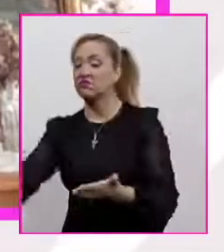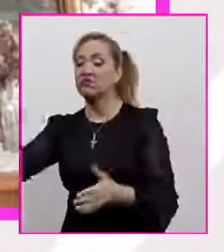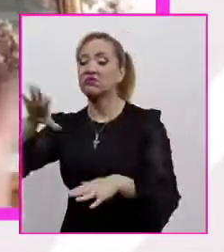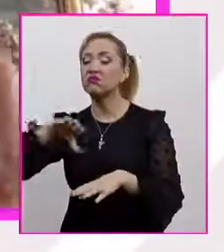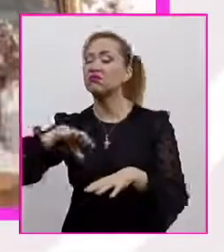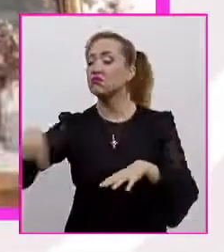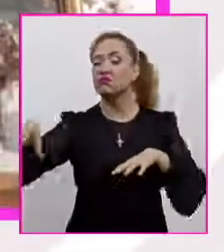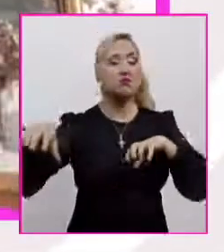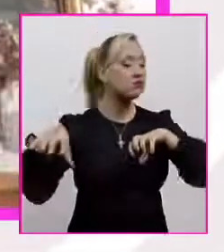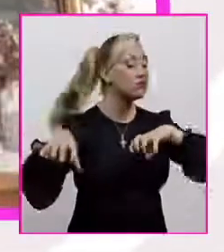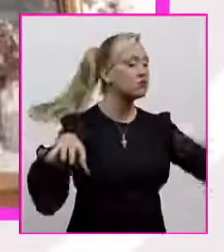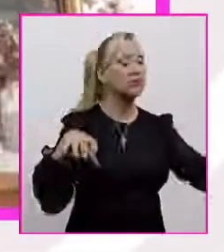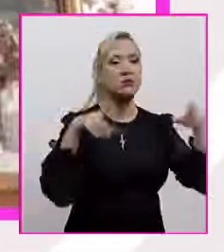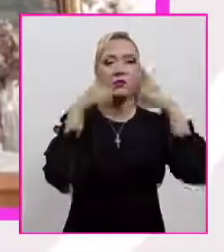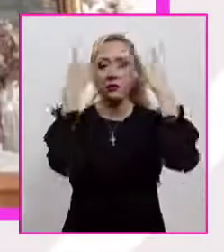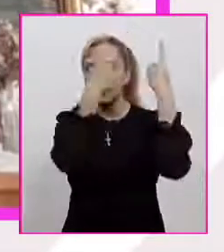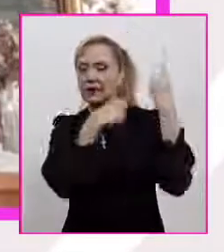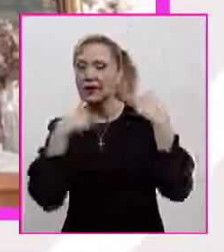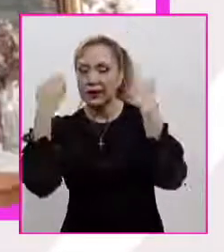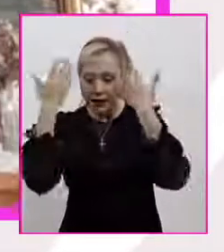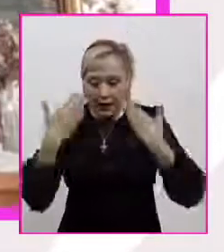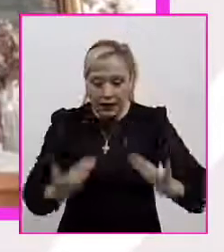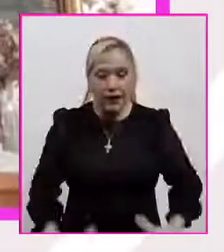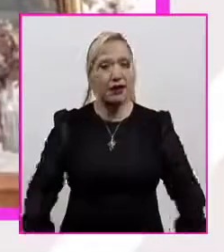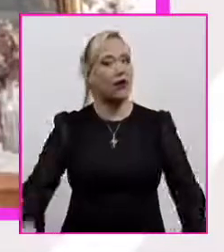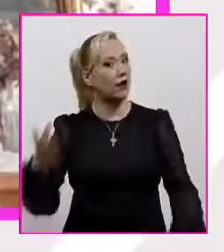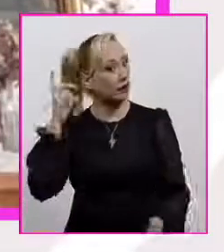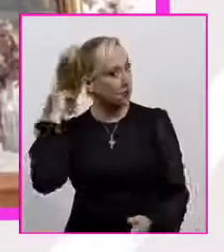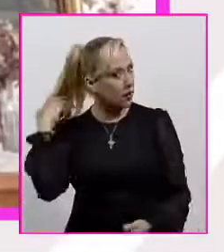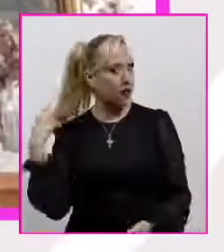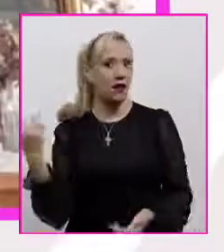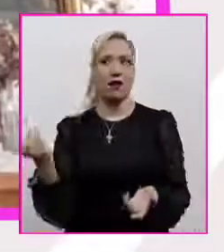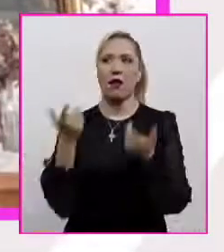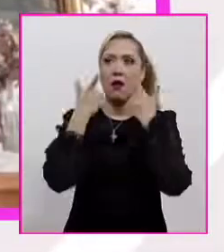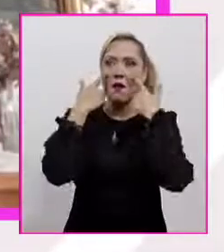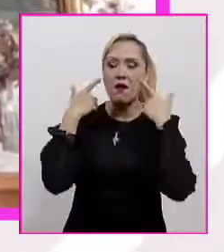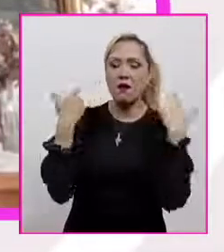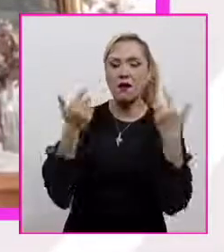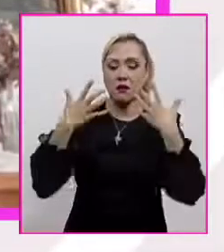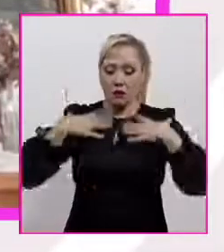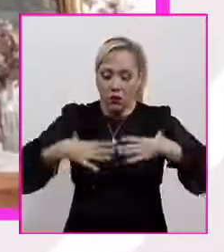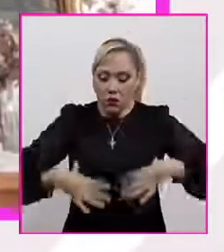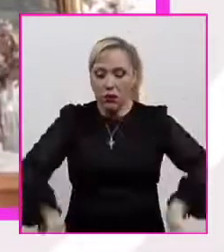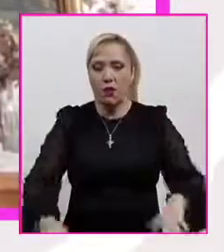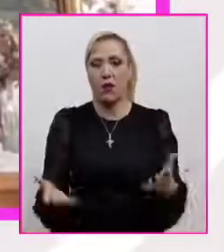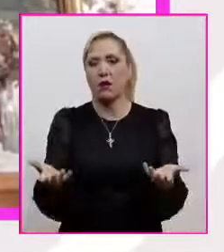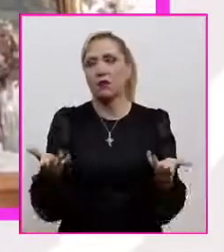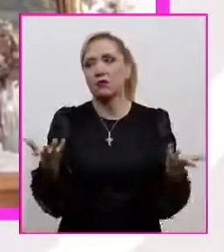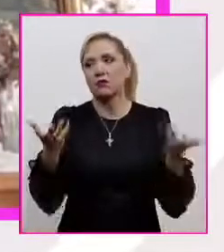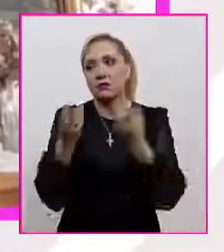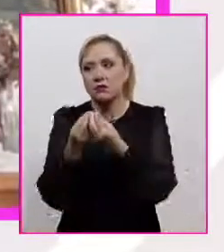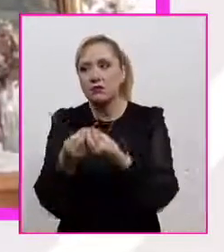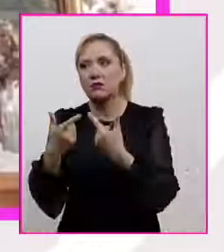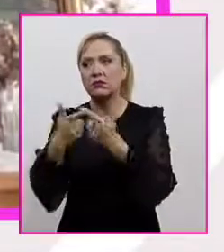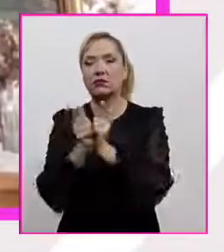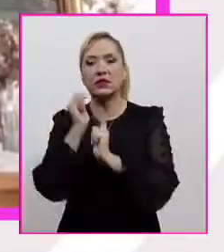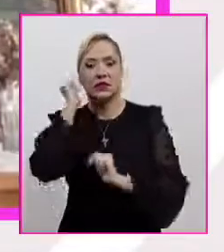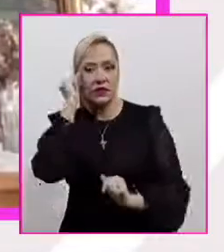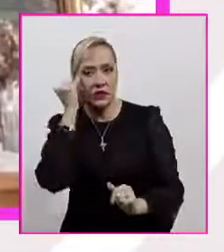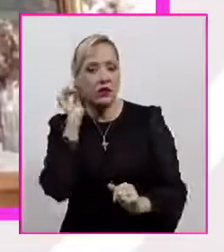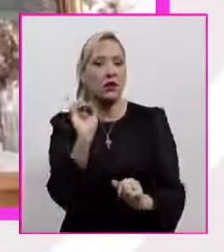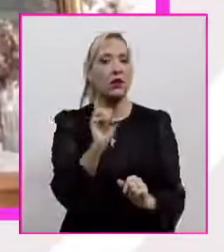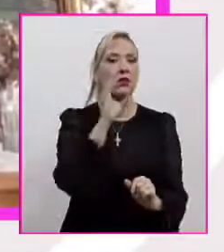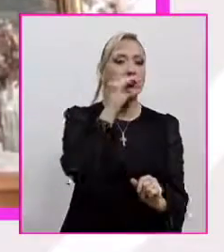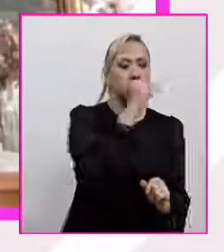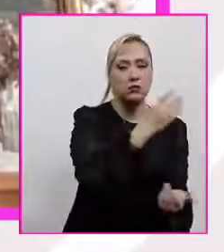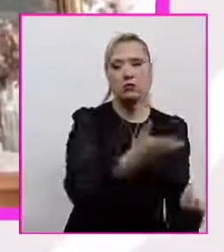a nuestros rasgos, a nuestra pertenencia étnico-racial, a nuestra apariencia. Y pues el día de hoy vamos a hablar sobre esta relación entre